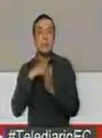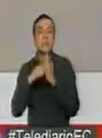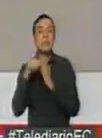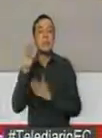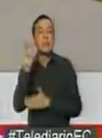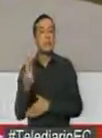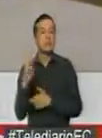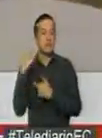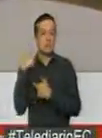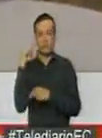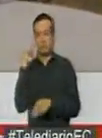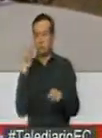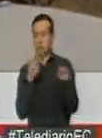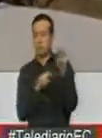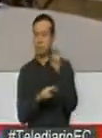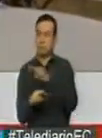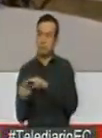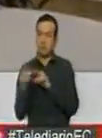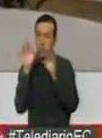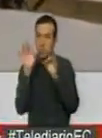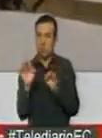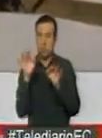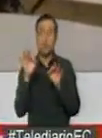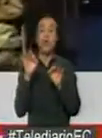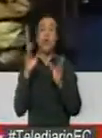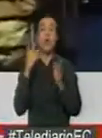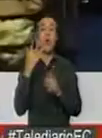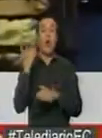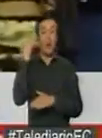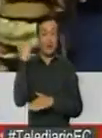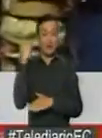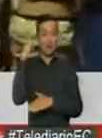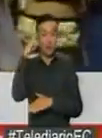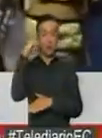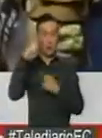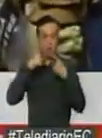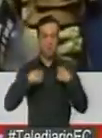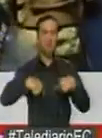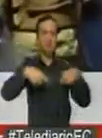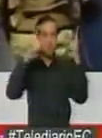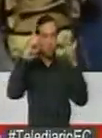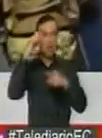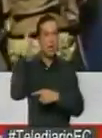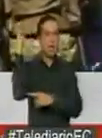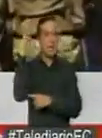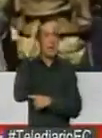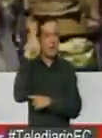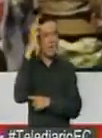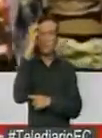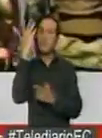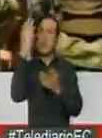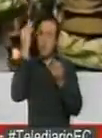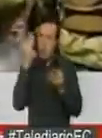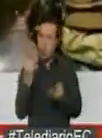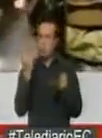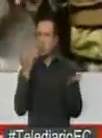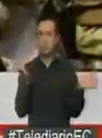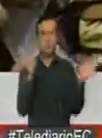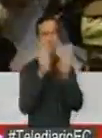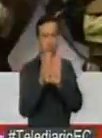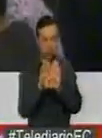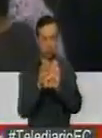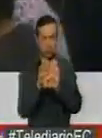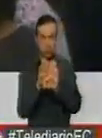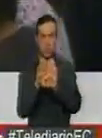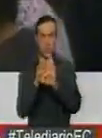Salud. Estas medidas son tomadas de acuerdo a la declaratoria de emergencia y cierre de fronteras que anunció el presidente Lenín Moreno. En el Centro